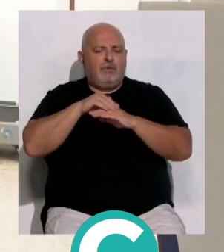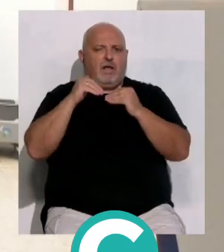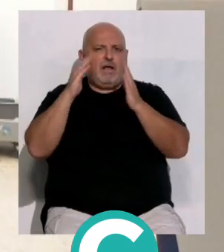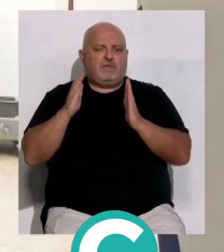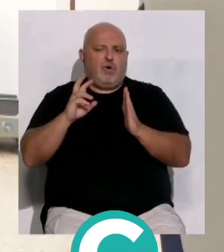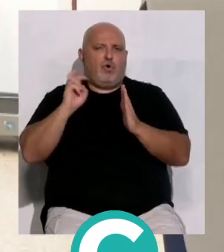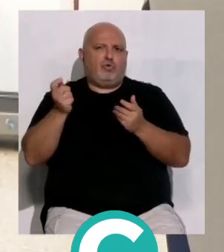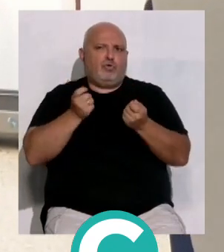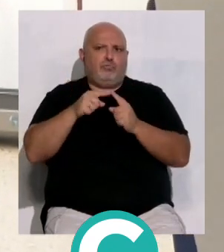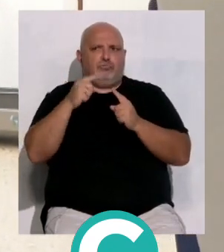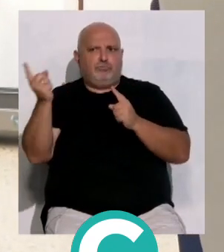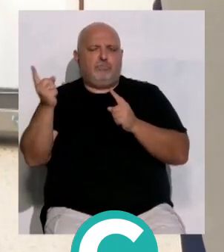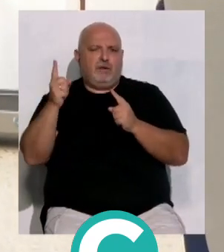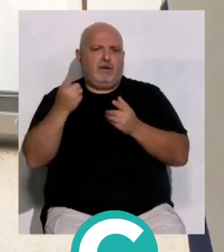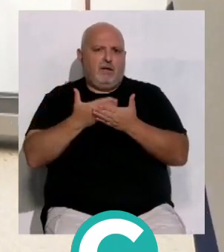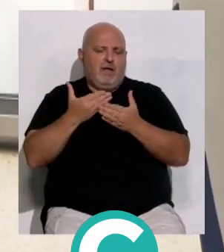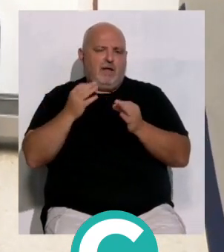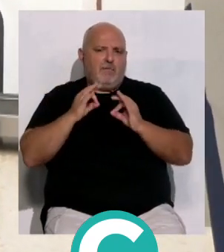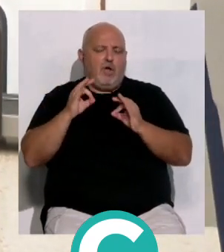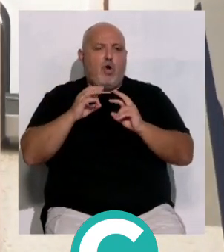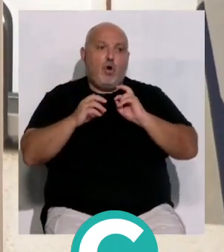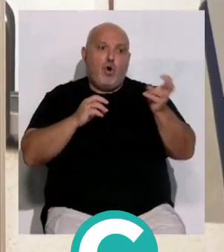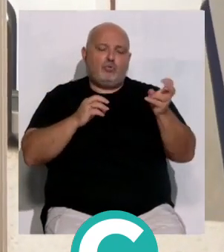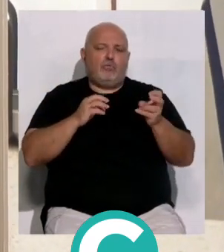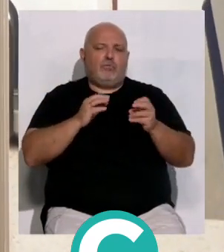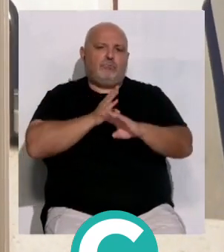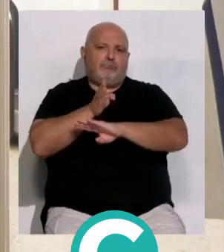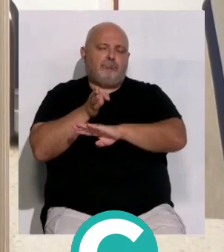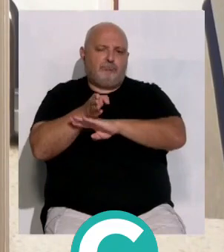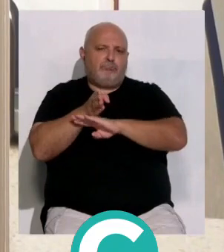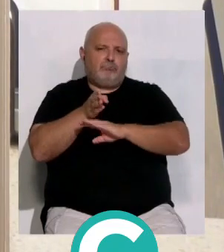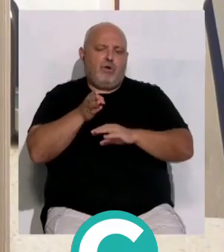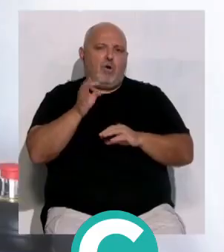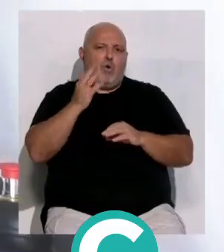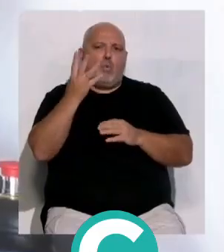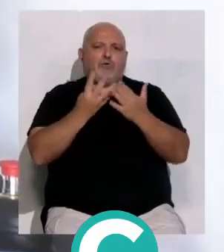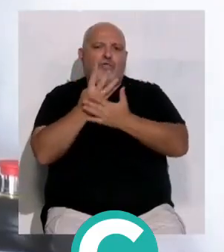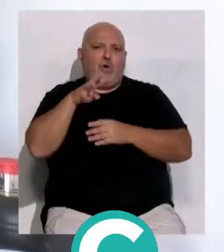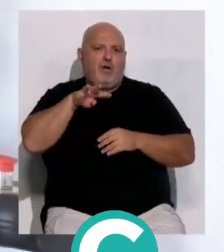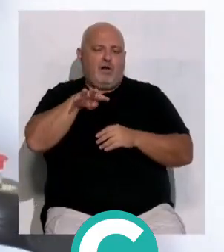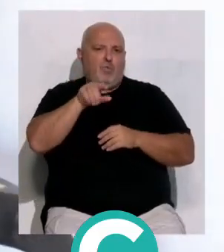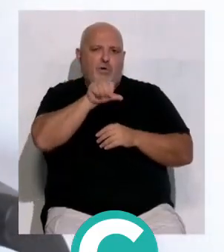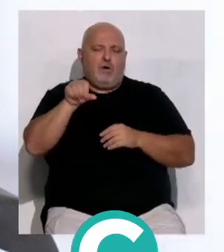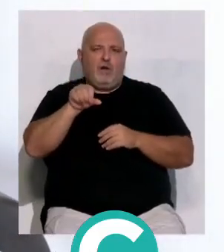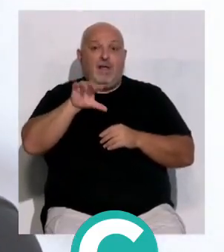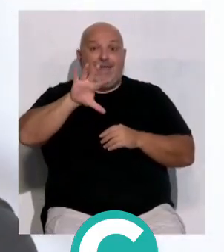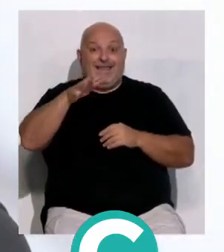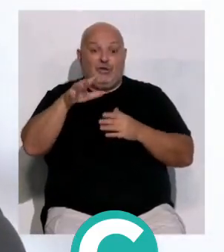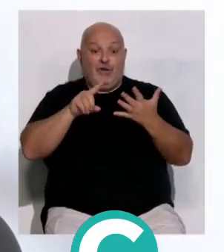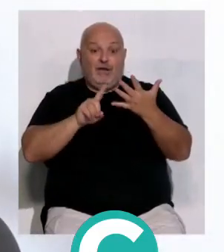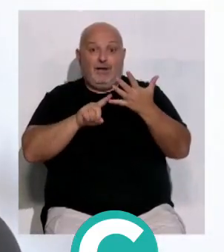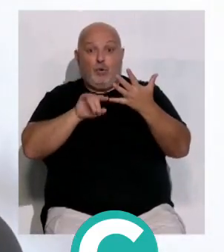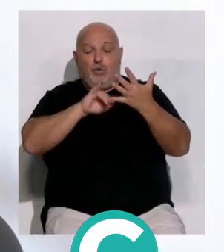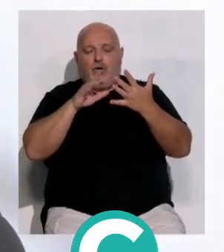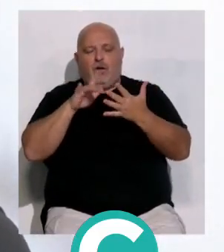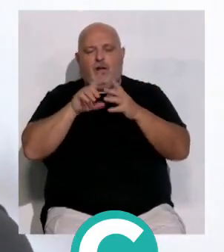con la supervisión de estos especialistas y otro que debe acudir a esta unidad 4 días a la semana. El quinto se dedica a la